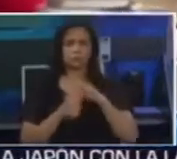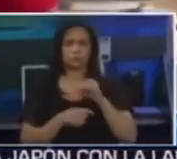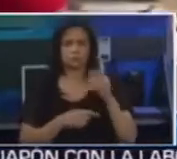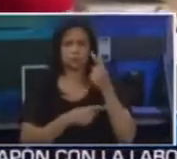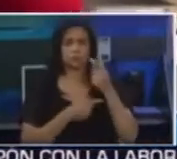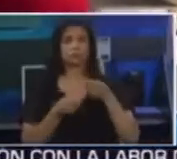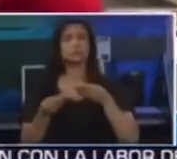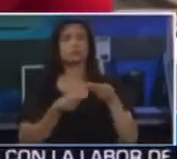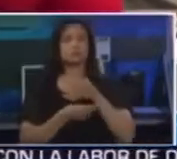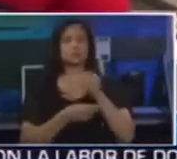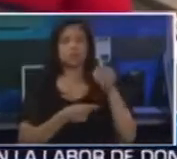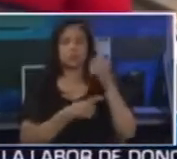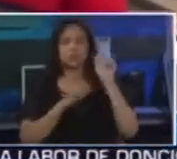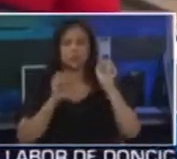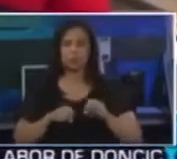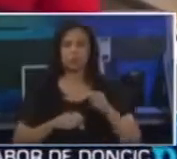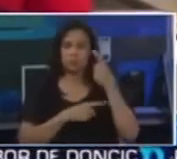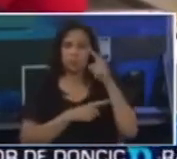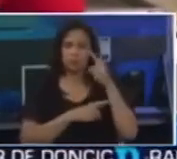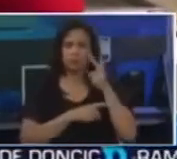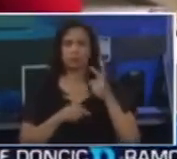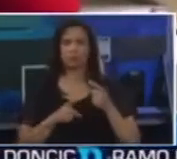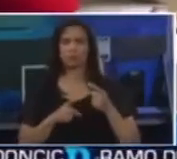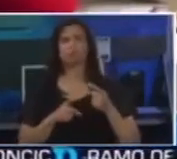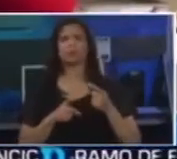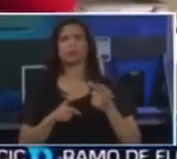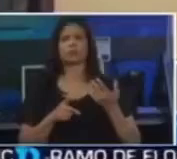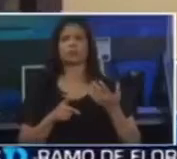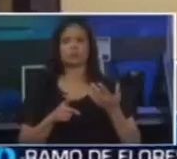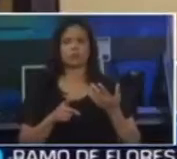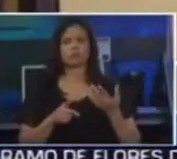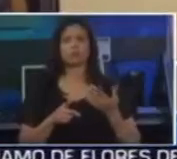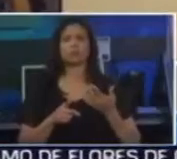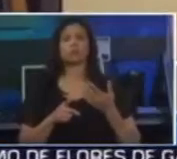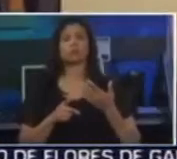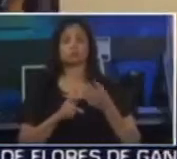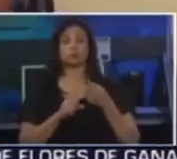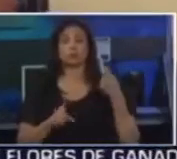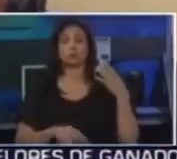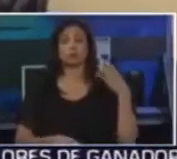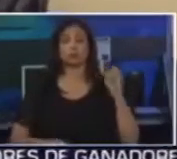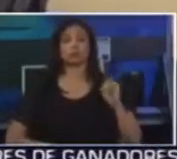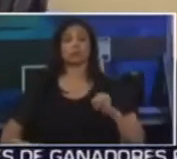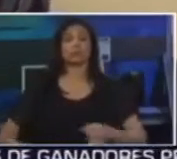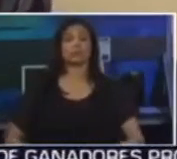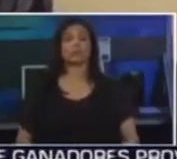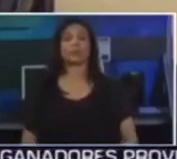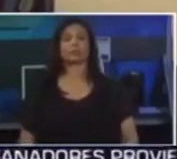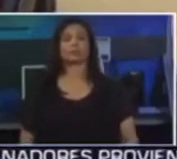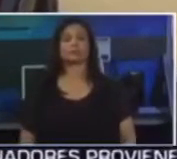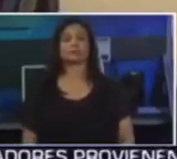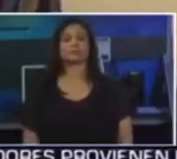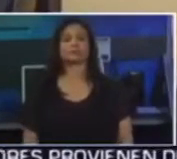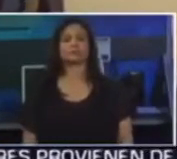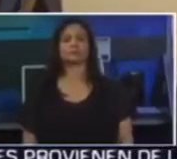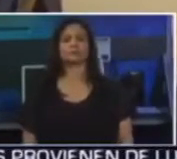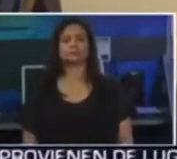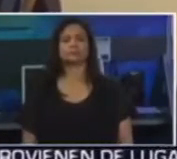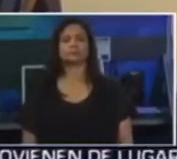sus negocios pueden irse a la quiebra. Desde Cotuí, provincia Sánchez Ramírez,